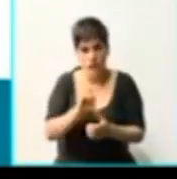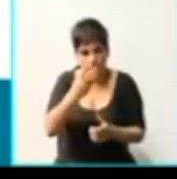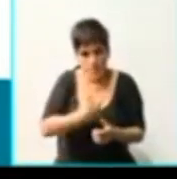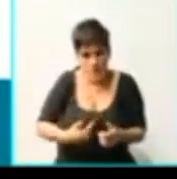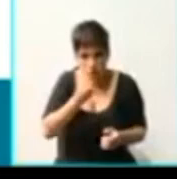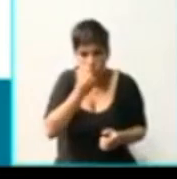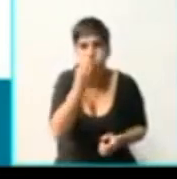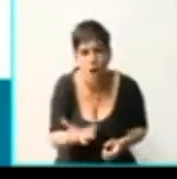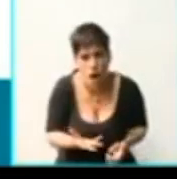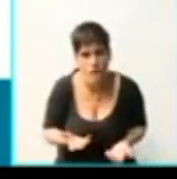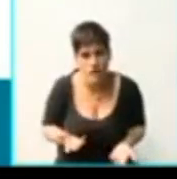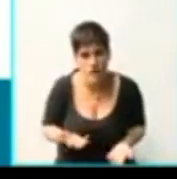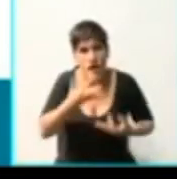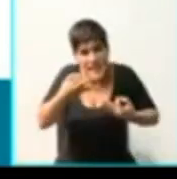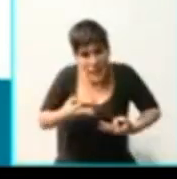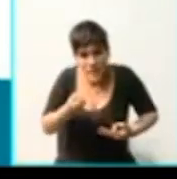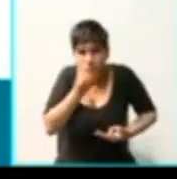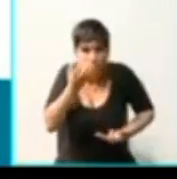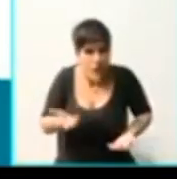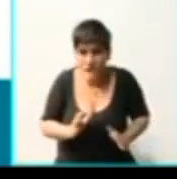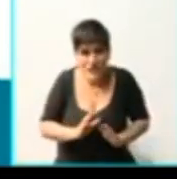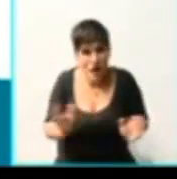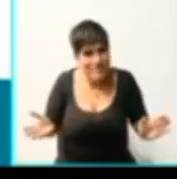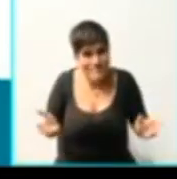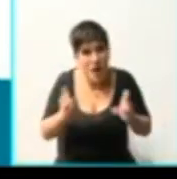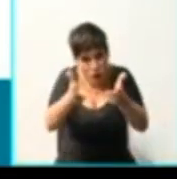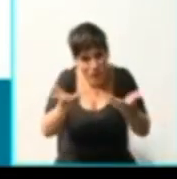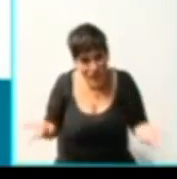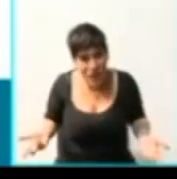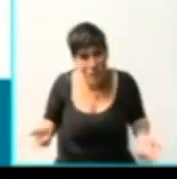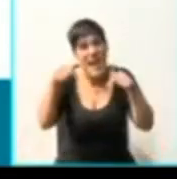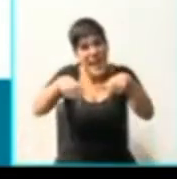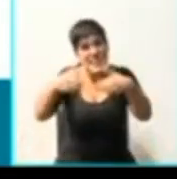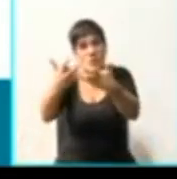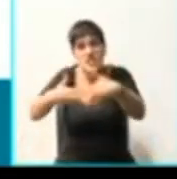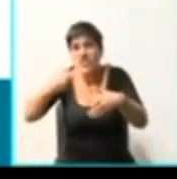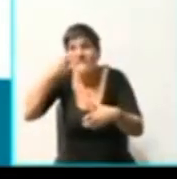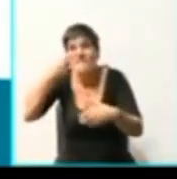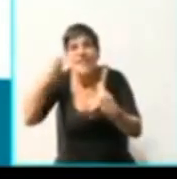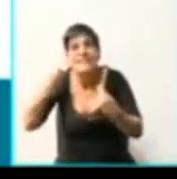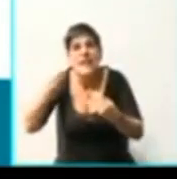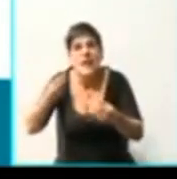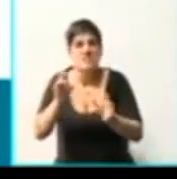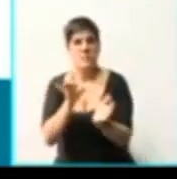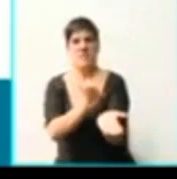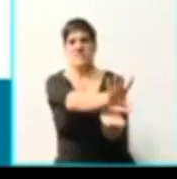Ella verdaderamente confesó lo que tiene este proyecto, que es una línea